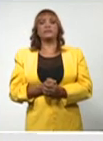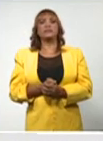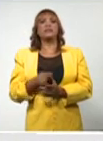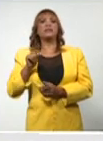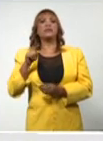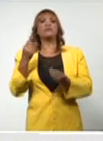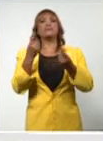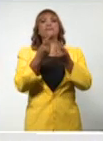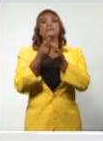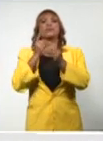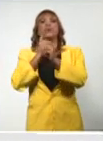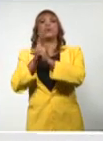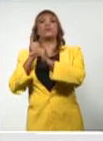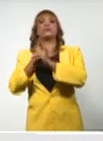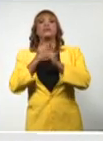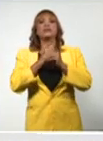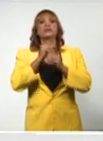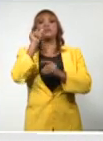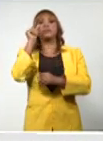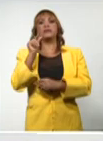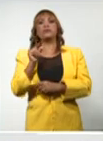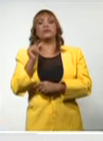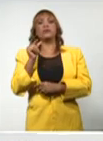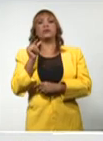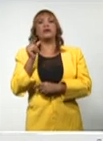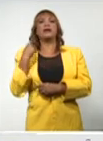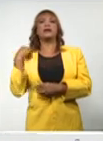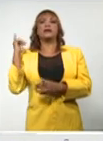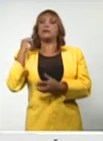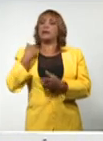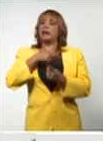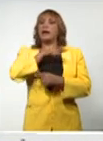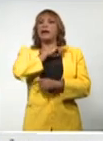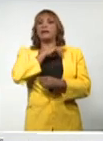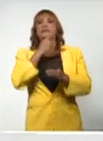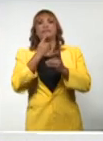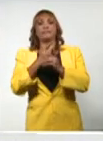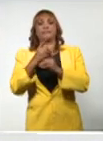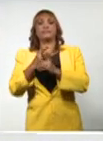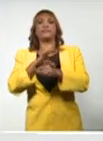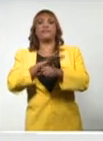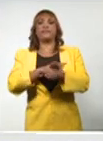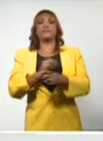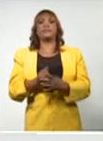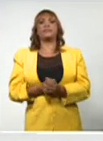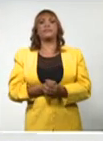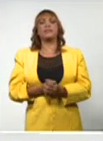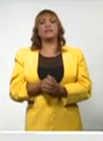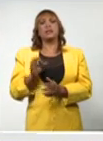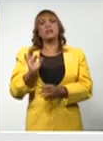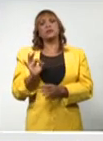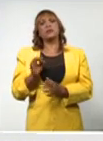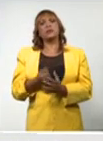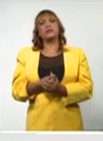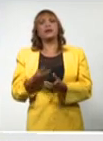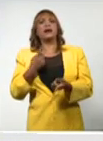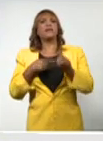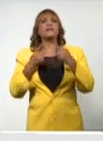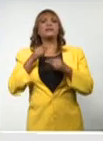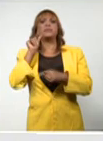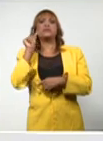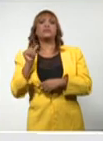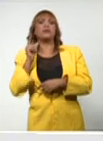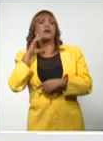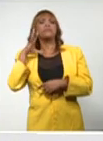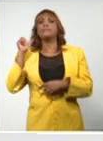contactos de un caso confirmado previamente. Esa es la razón. Hay veces que las personas no entienden